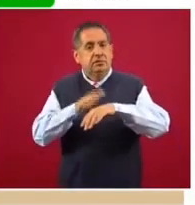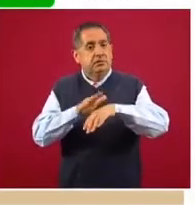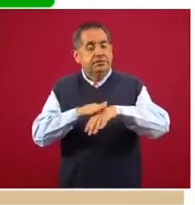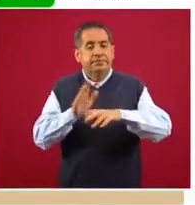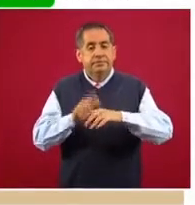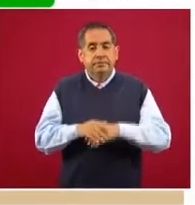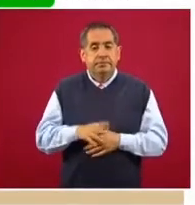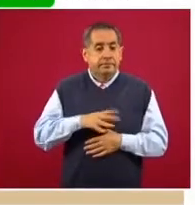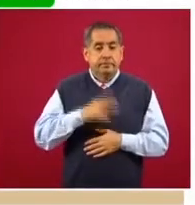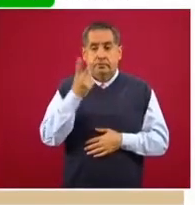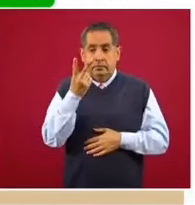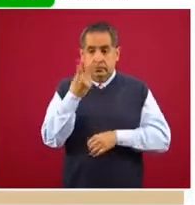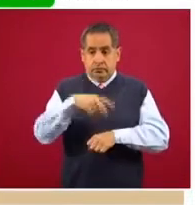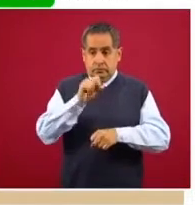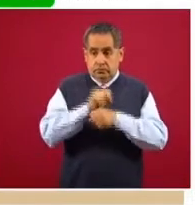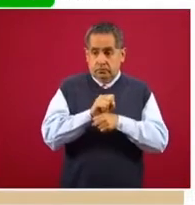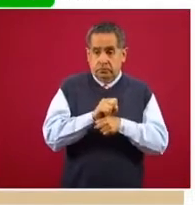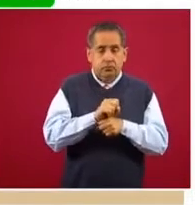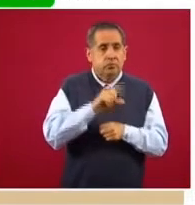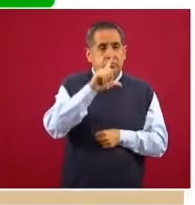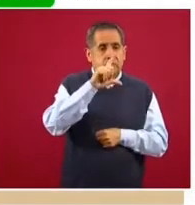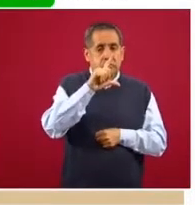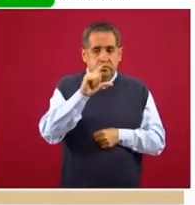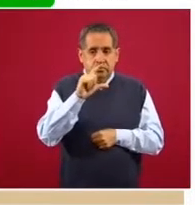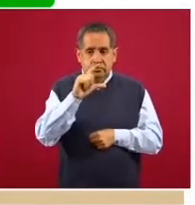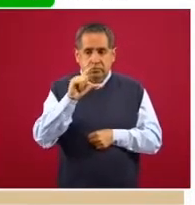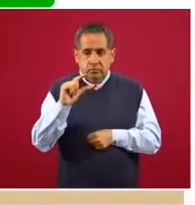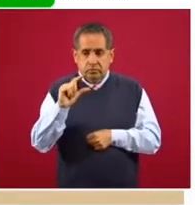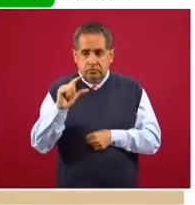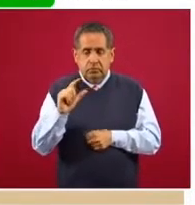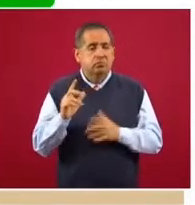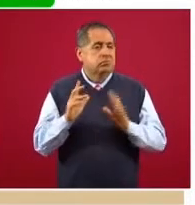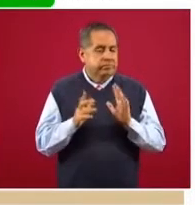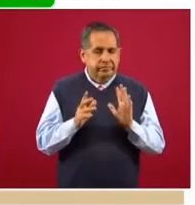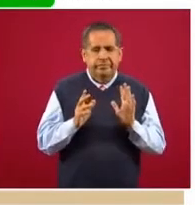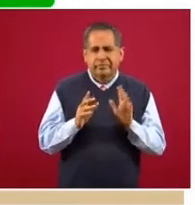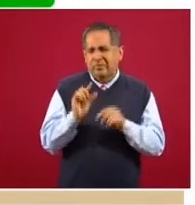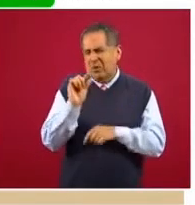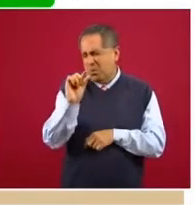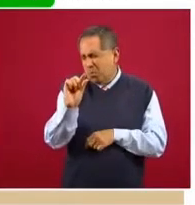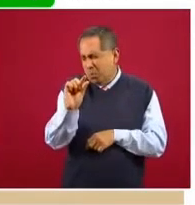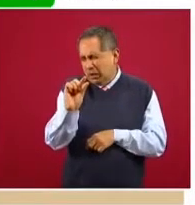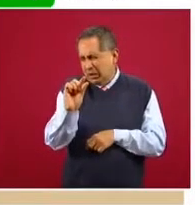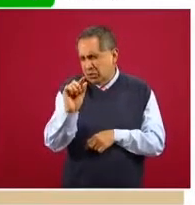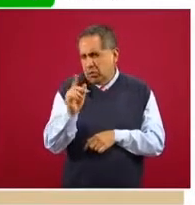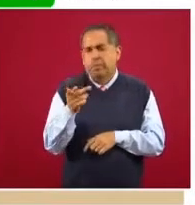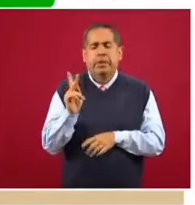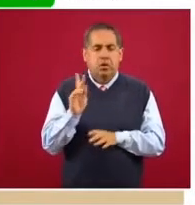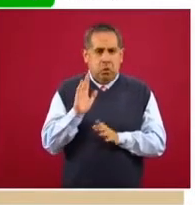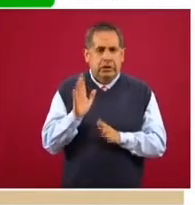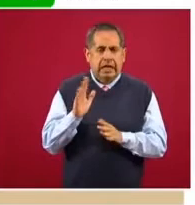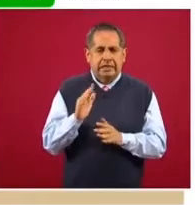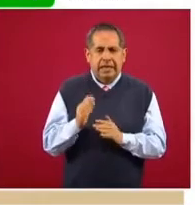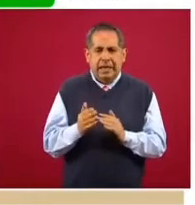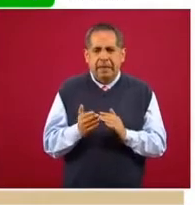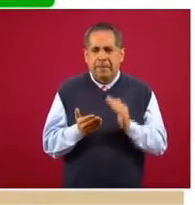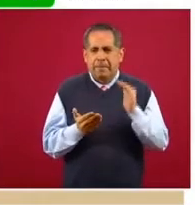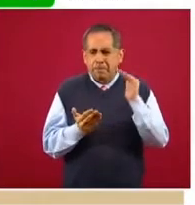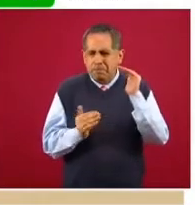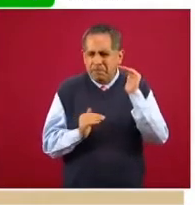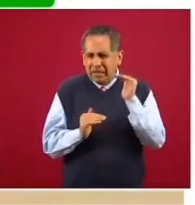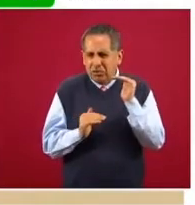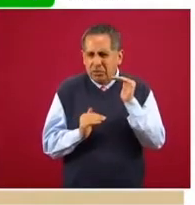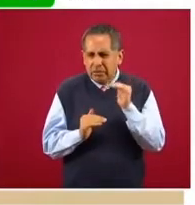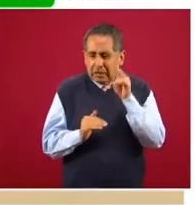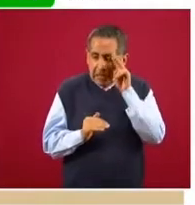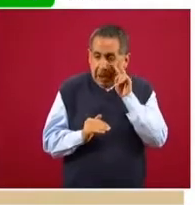que ahora tenemos ya 2 semanas de una disminución. Es un decremento todavía pequeño, recordando que estamos en esta